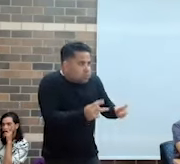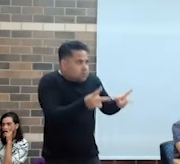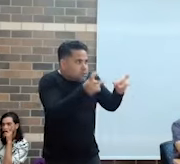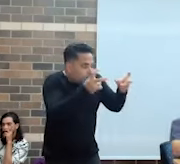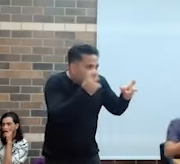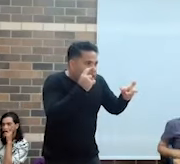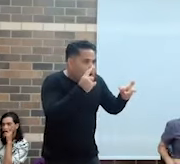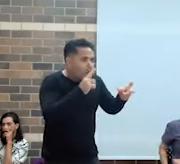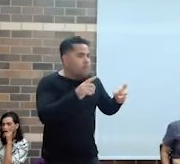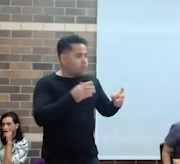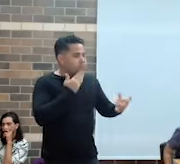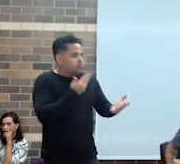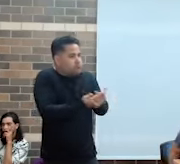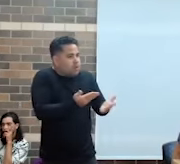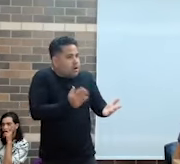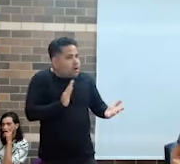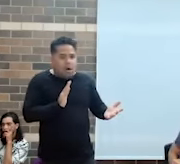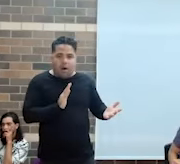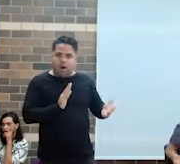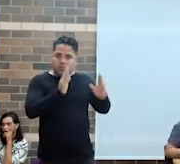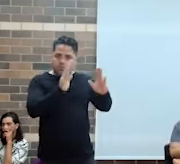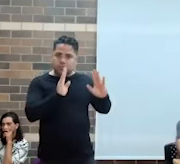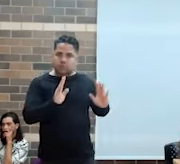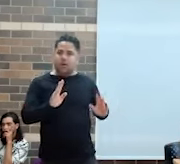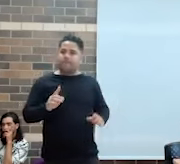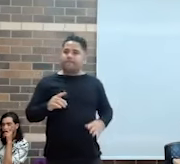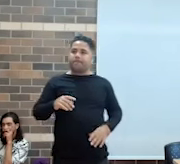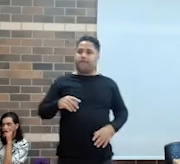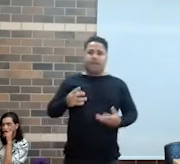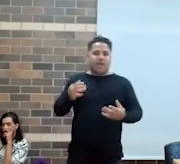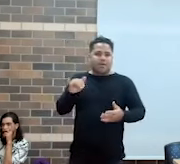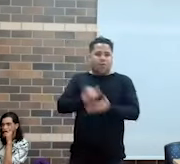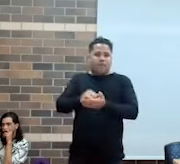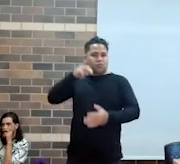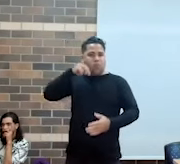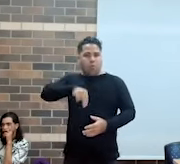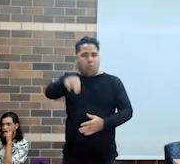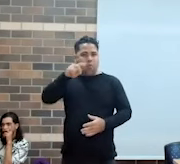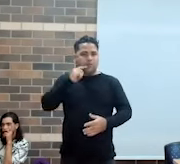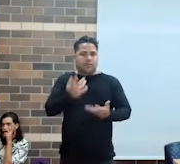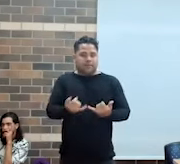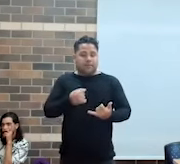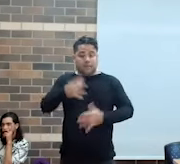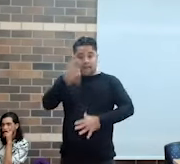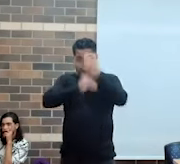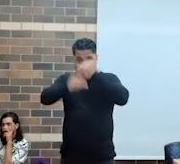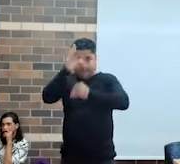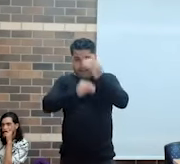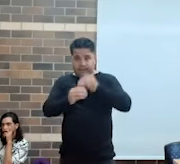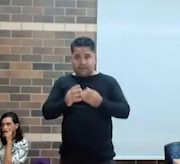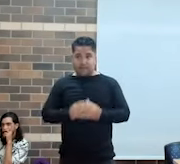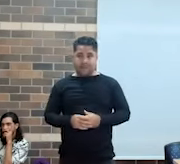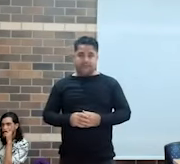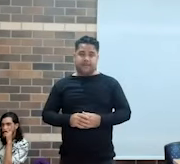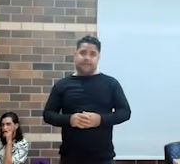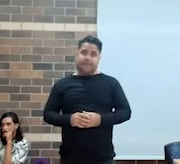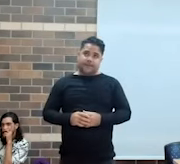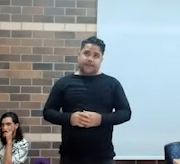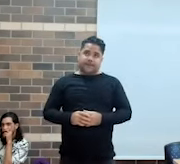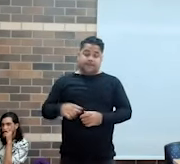común y por otro, exacto, cotidiano, y por otro lado lo vamos a aprender. Entonces también siento que a veces